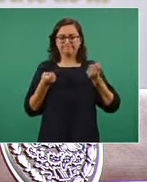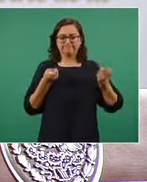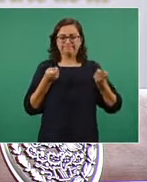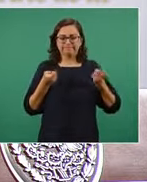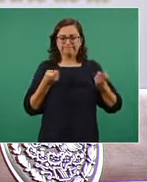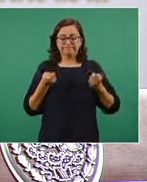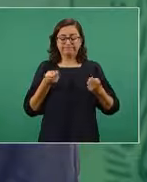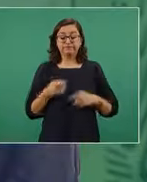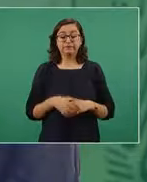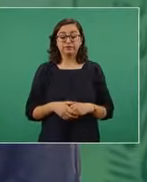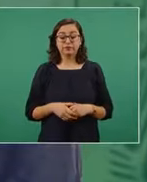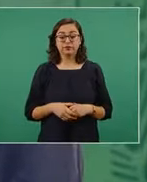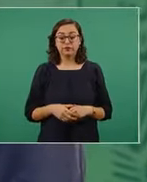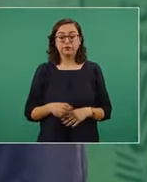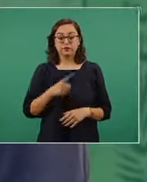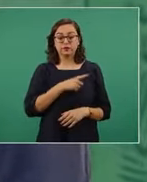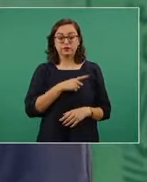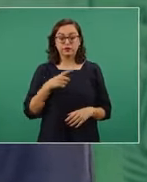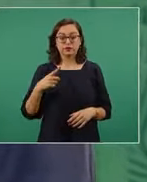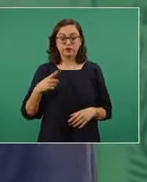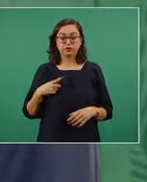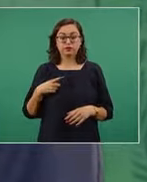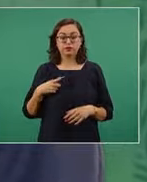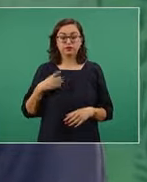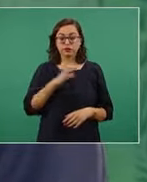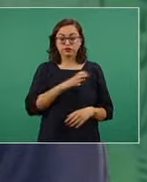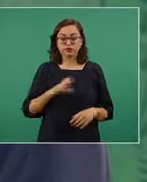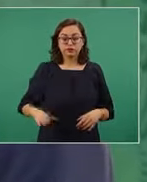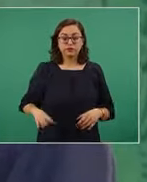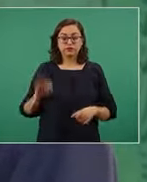y tenemos que proteger a los candidatos.